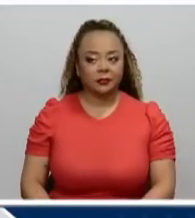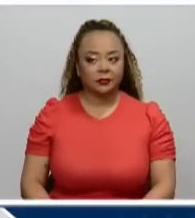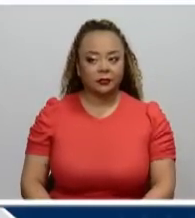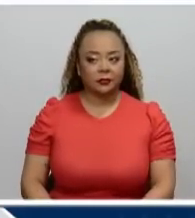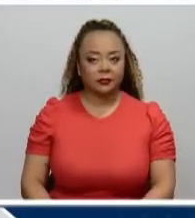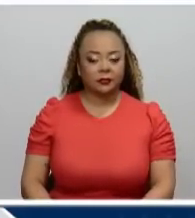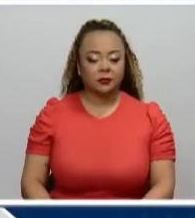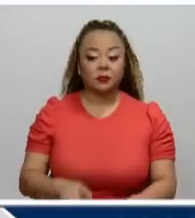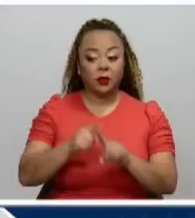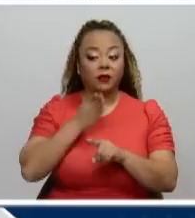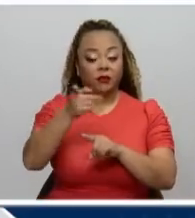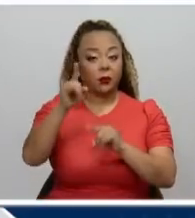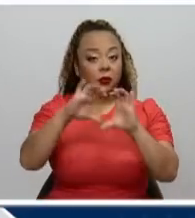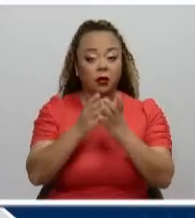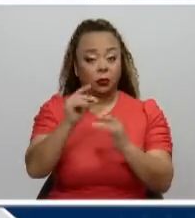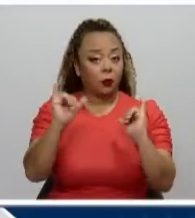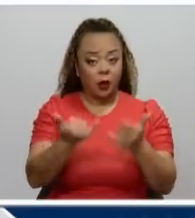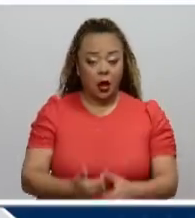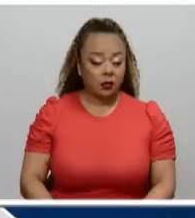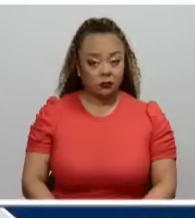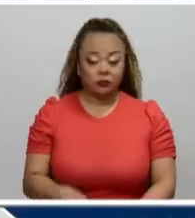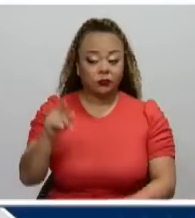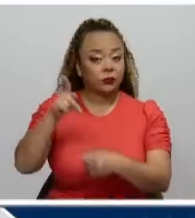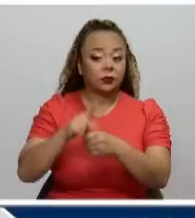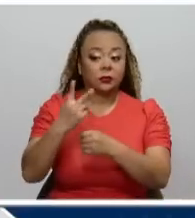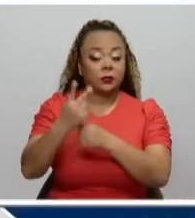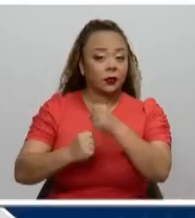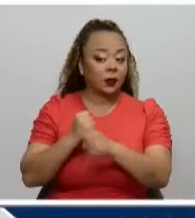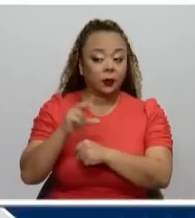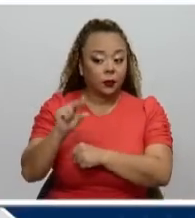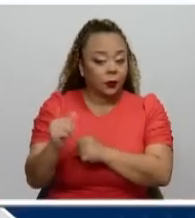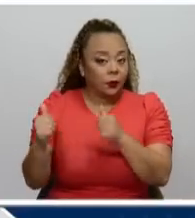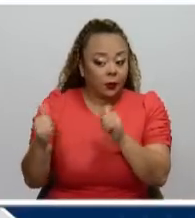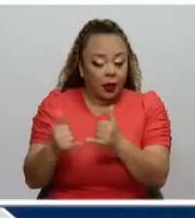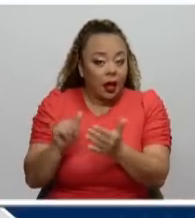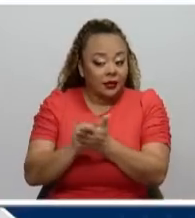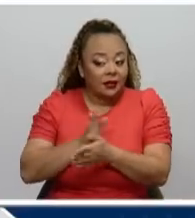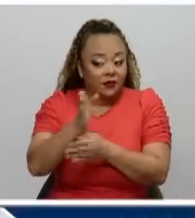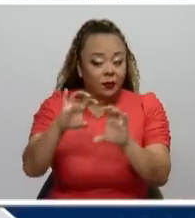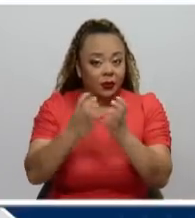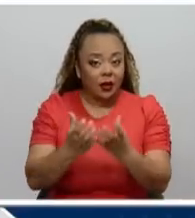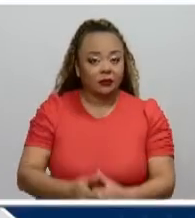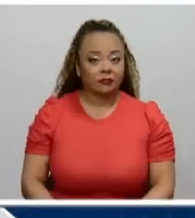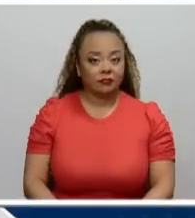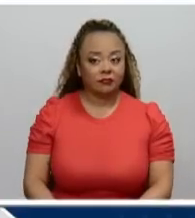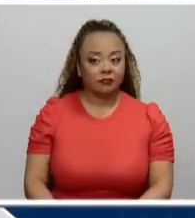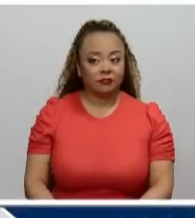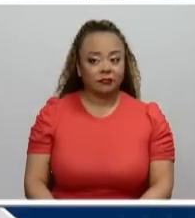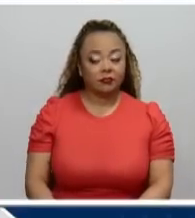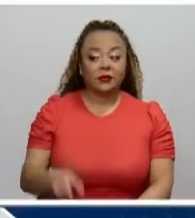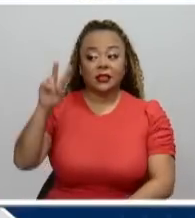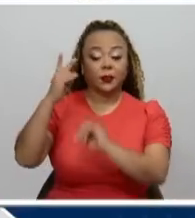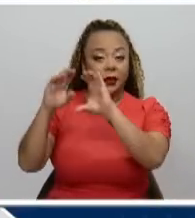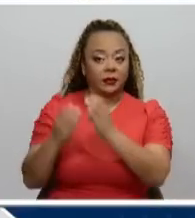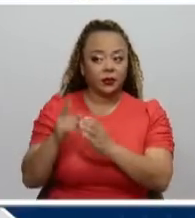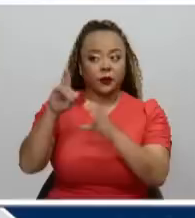pero fue un mundial sin jugar o sea sin participar dos años sin jugar así fue un mundial Patrick sequeira en segunda división